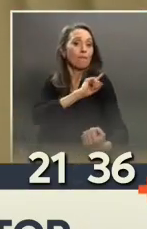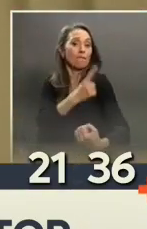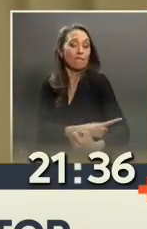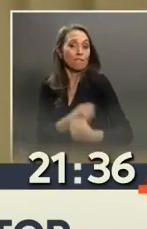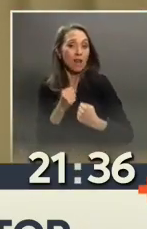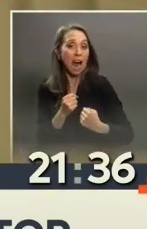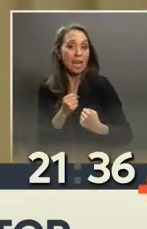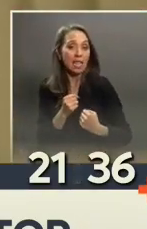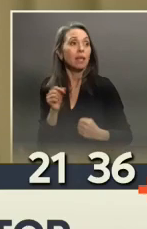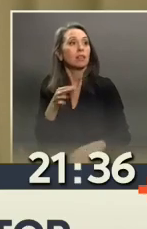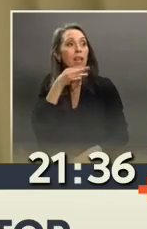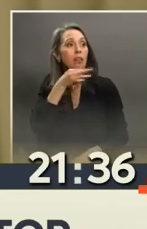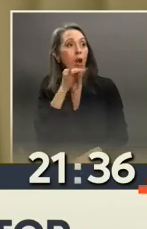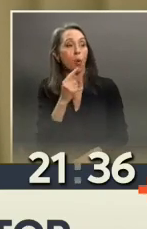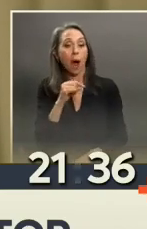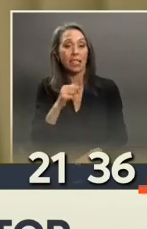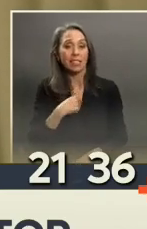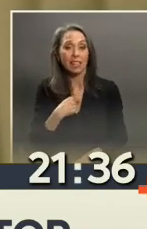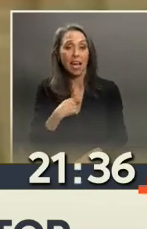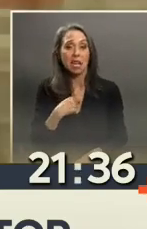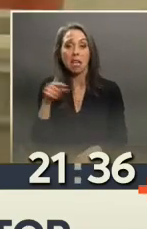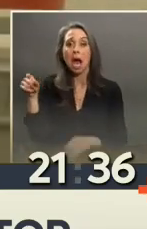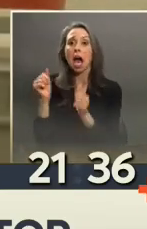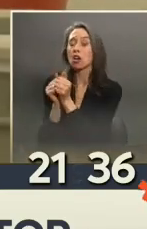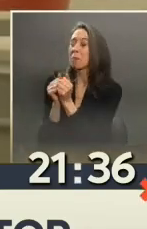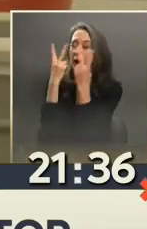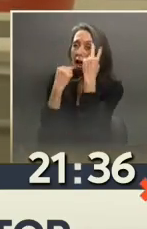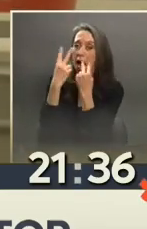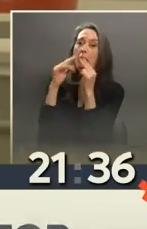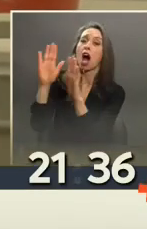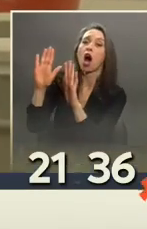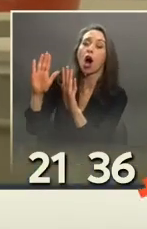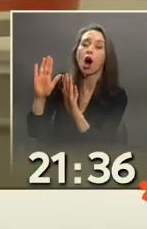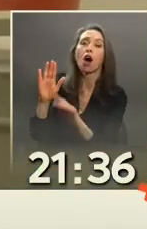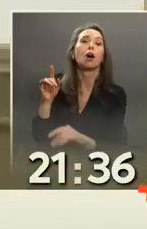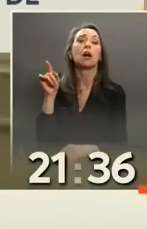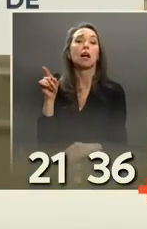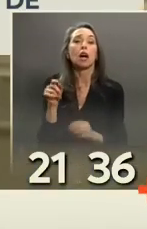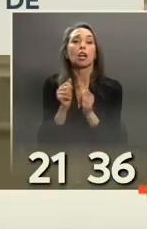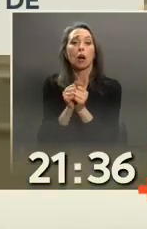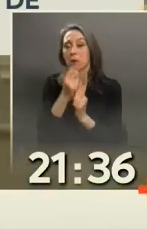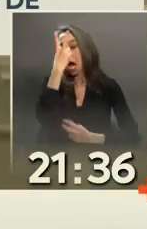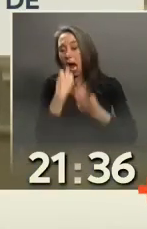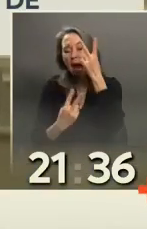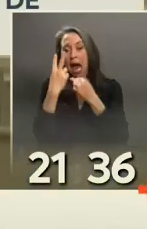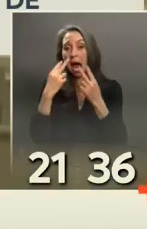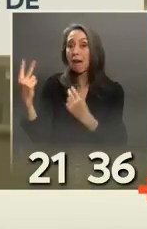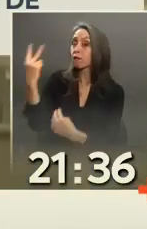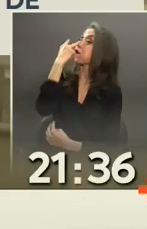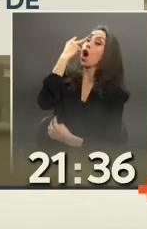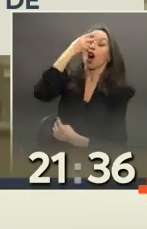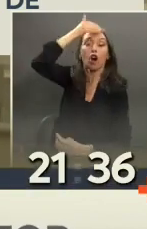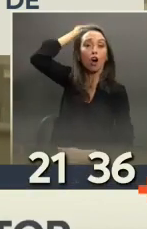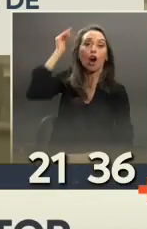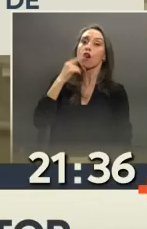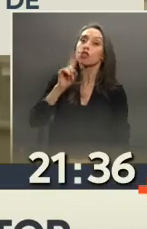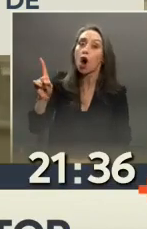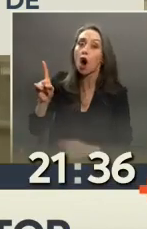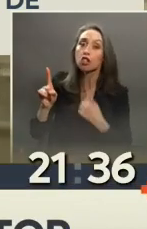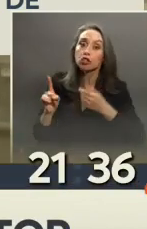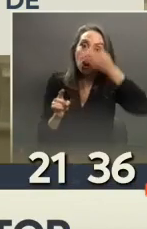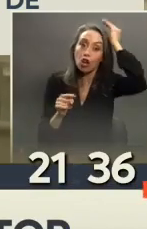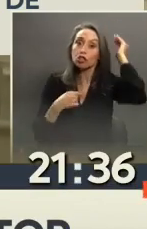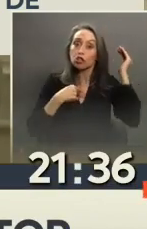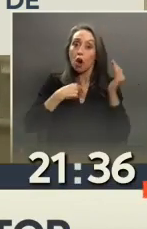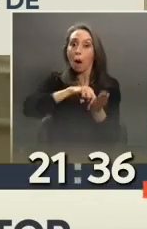recuerda que fue ella quien las consoló en una verdad como en la tarde como de llanto elige o no pues le dijese a la que se cayó